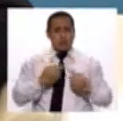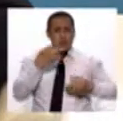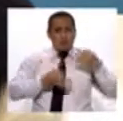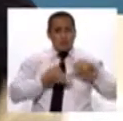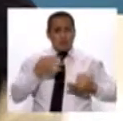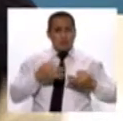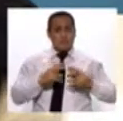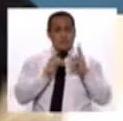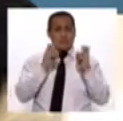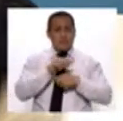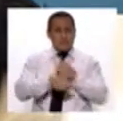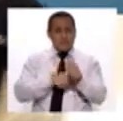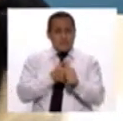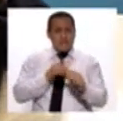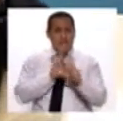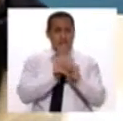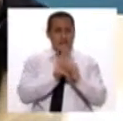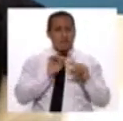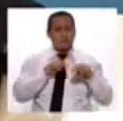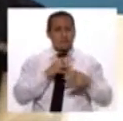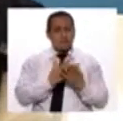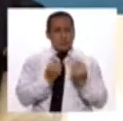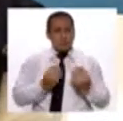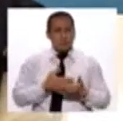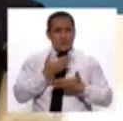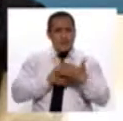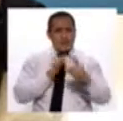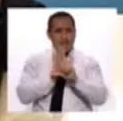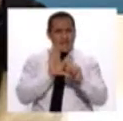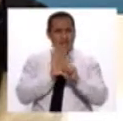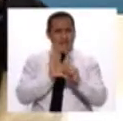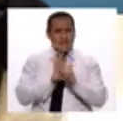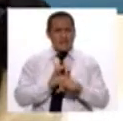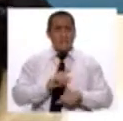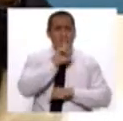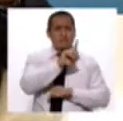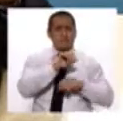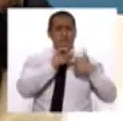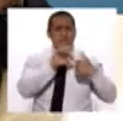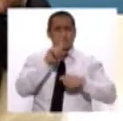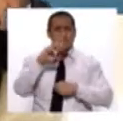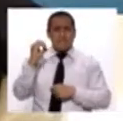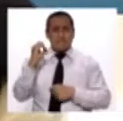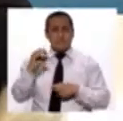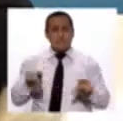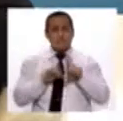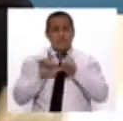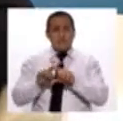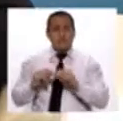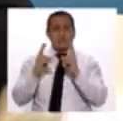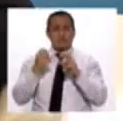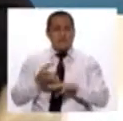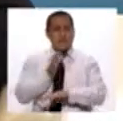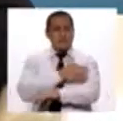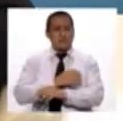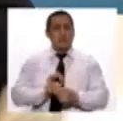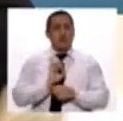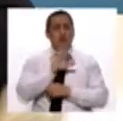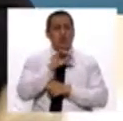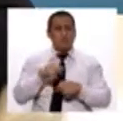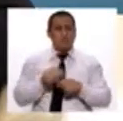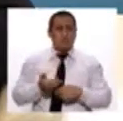jurisprudencial, tenía detrás de sí toda la doctrina. Y tenía detrás de sí una sentencia de 1610 en el caso Dr. Bohan Case